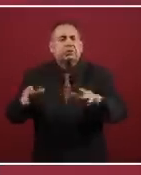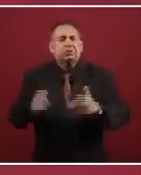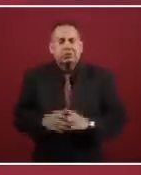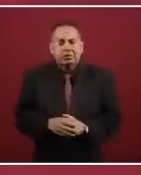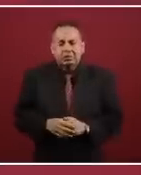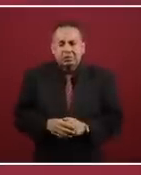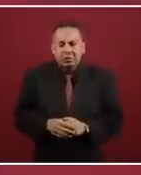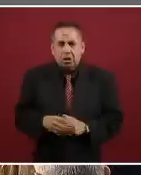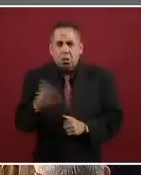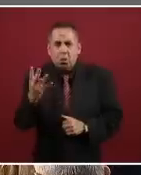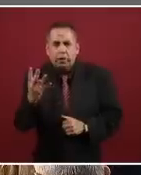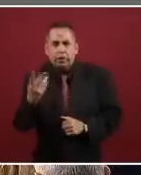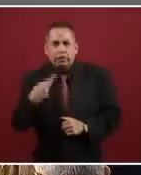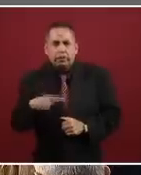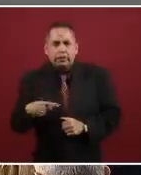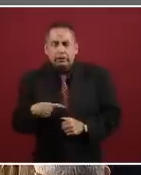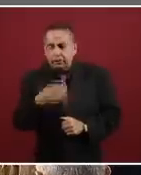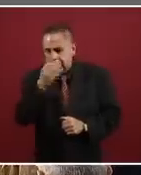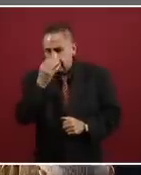4 personas.